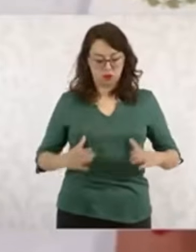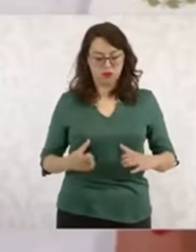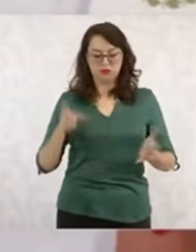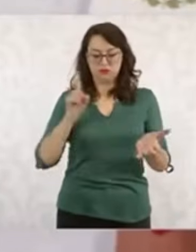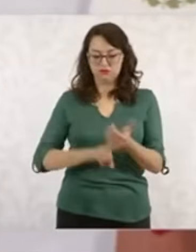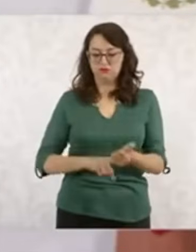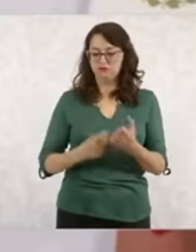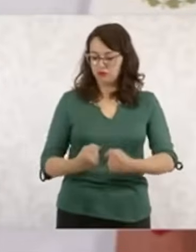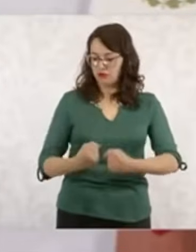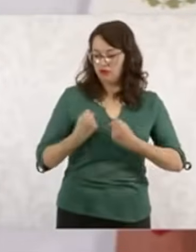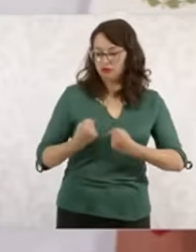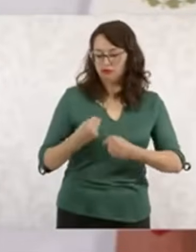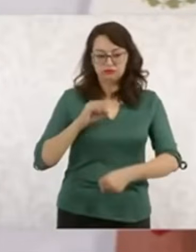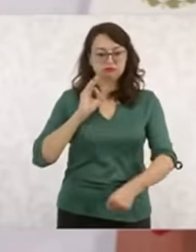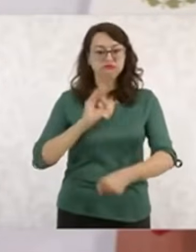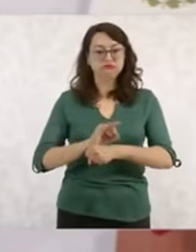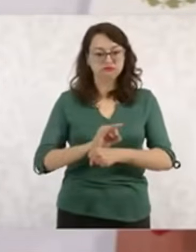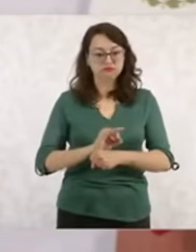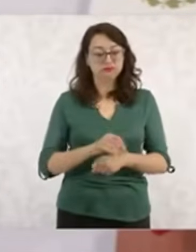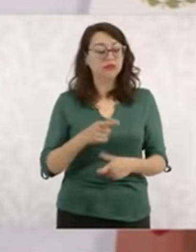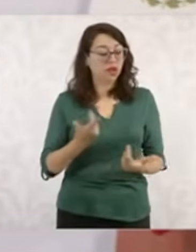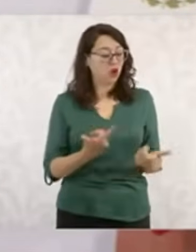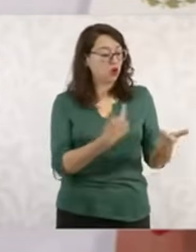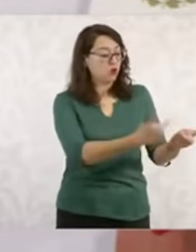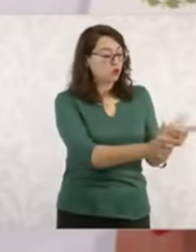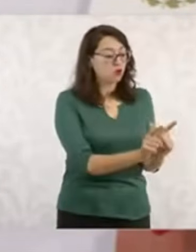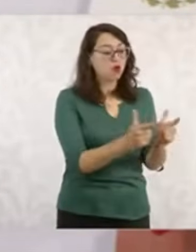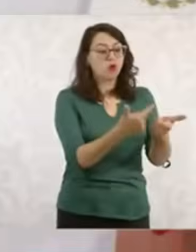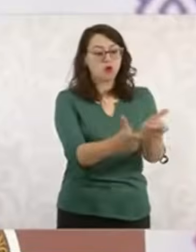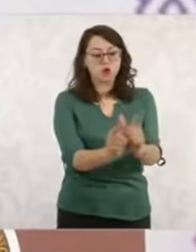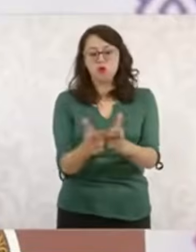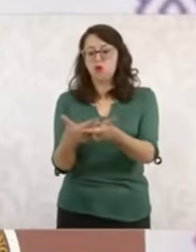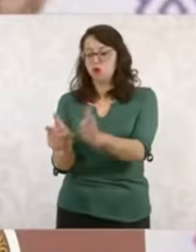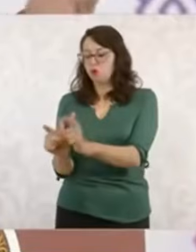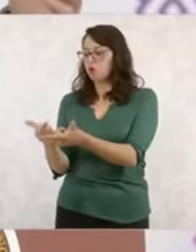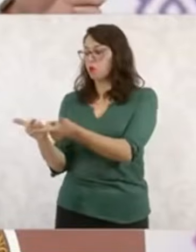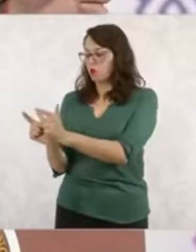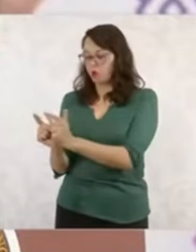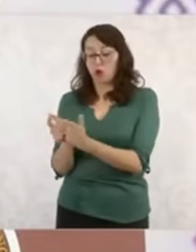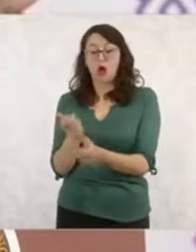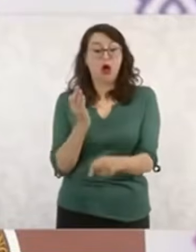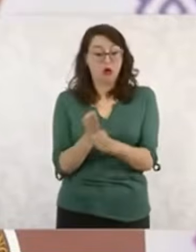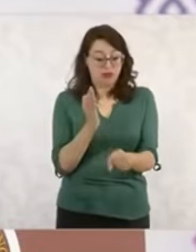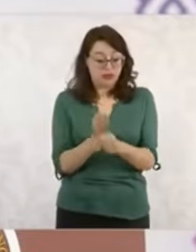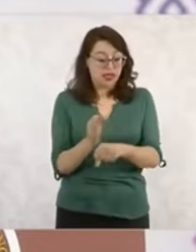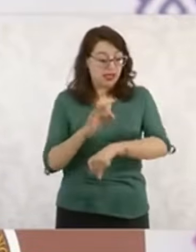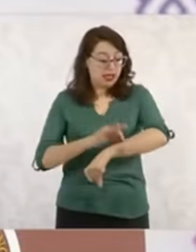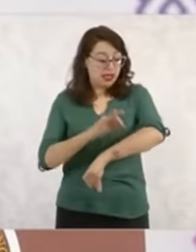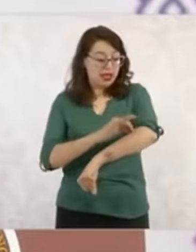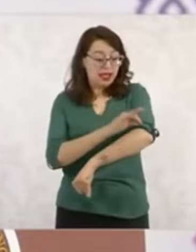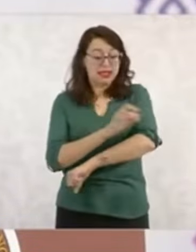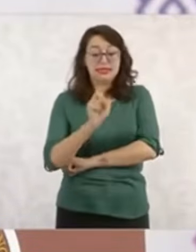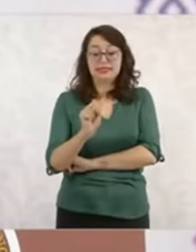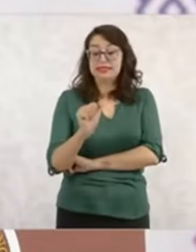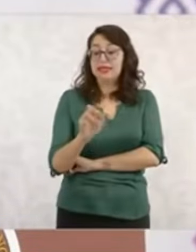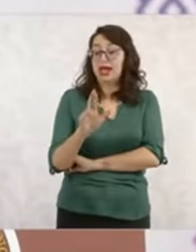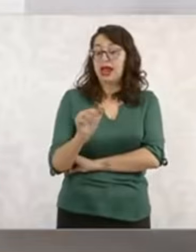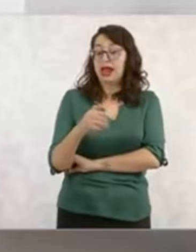edad nos hablan de cómo está protegida la población para enfermedades. En este caso, son los resultados